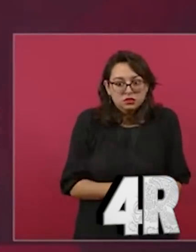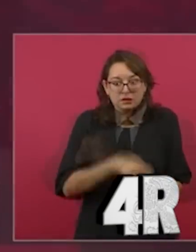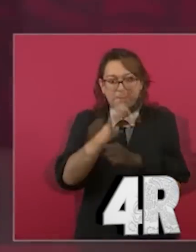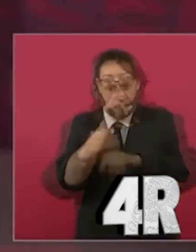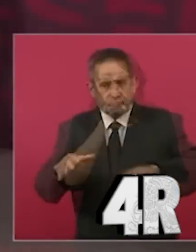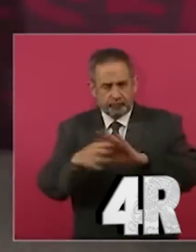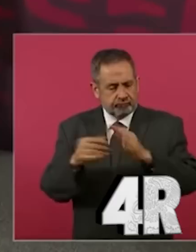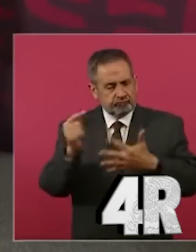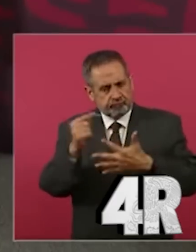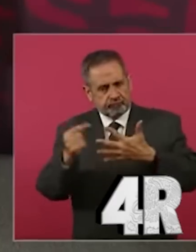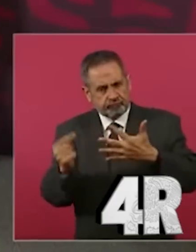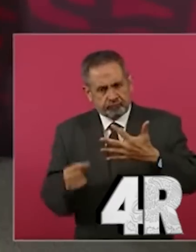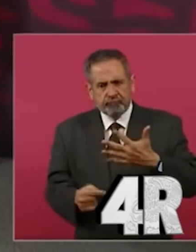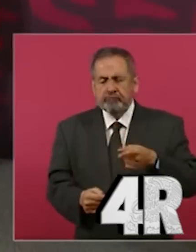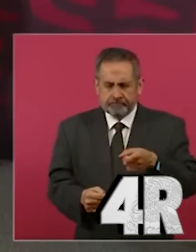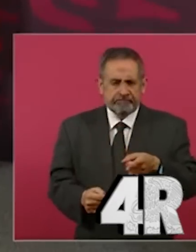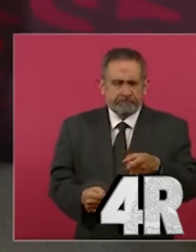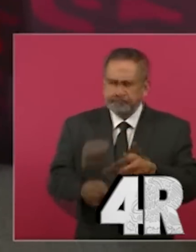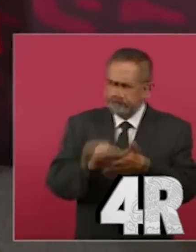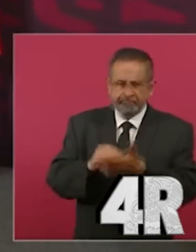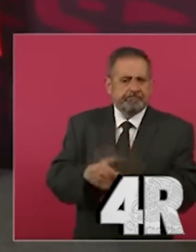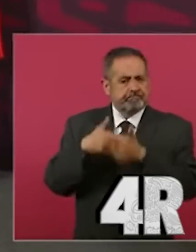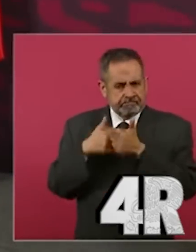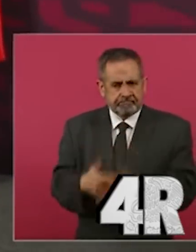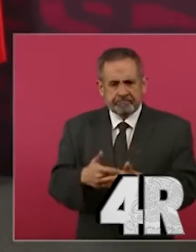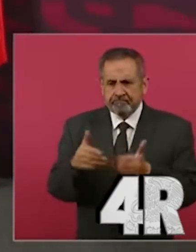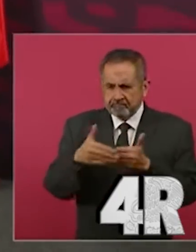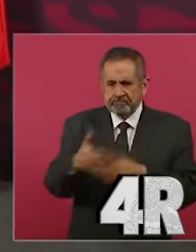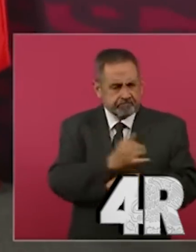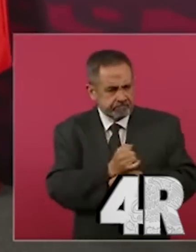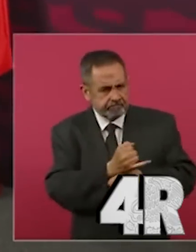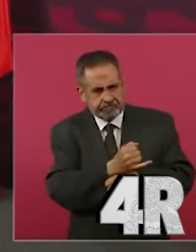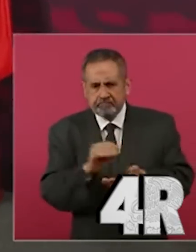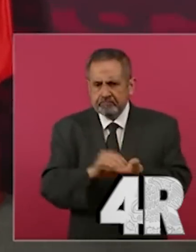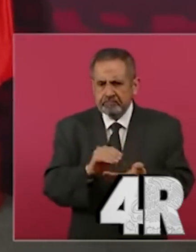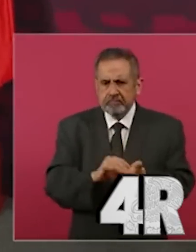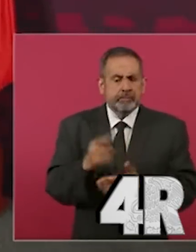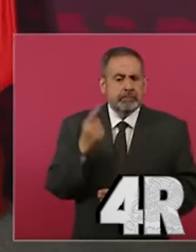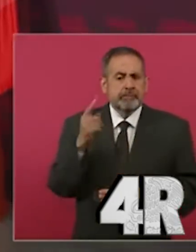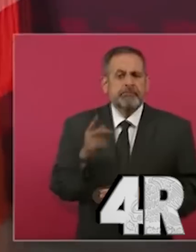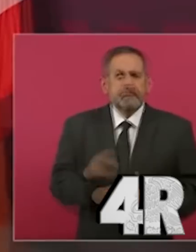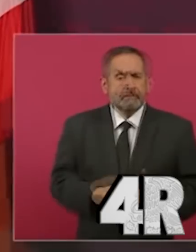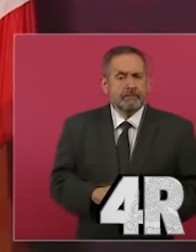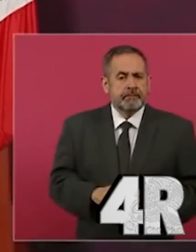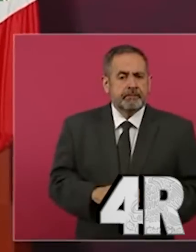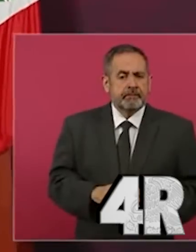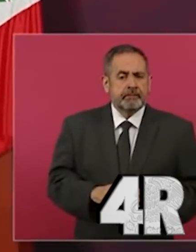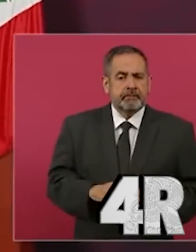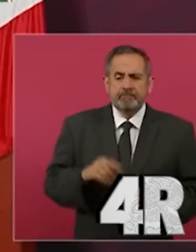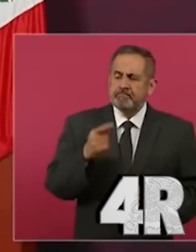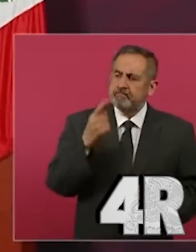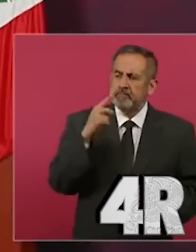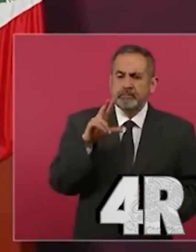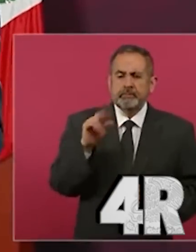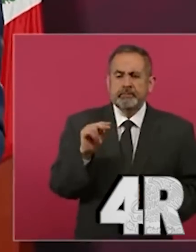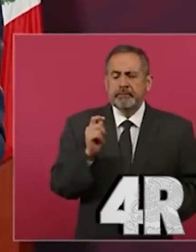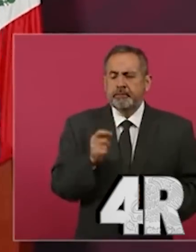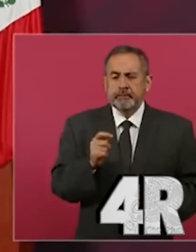más pública y continúa toda la investigación para que no haya ningún